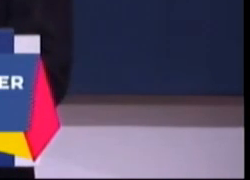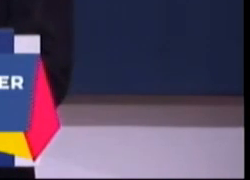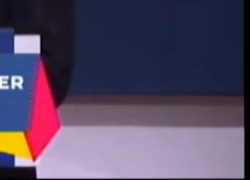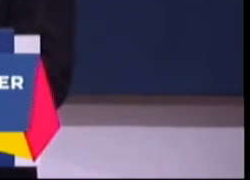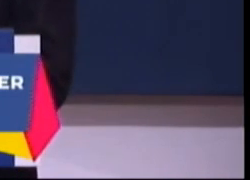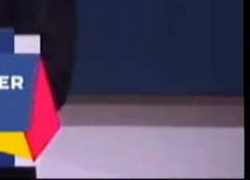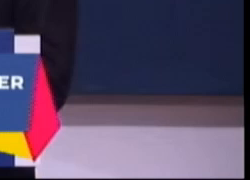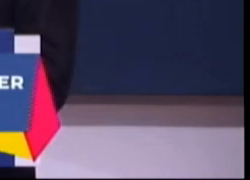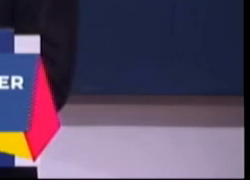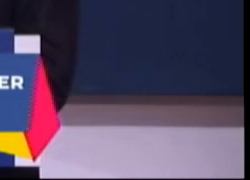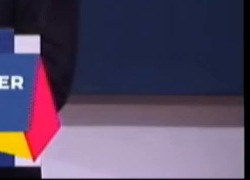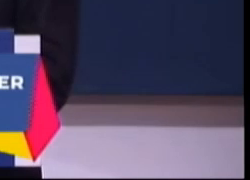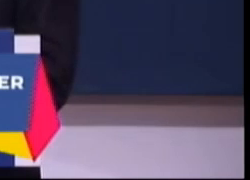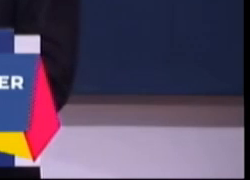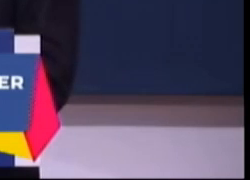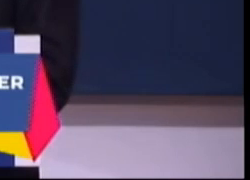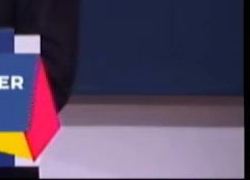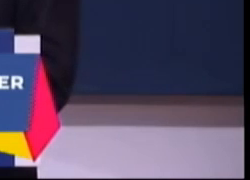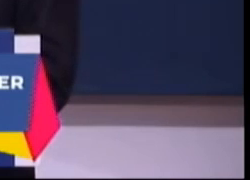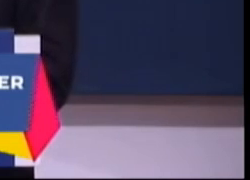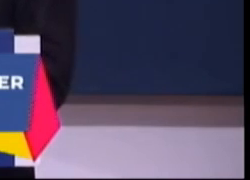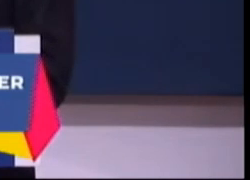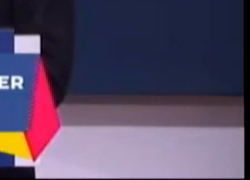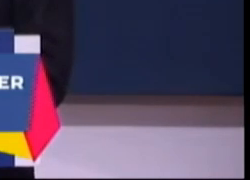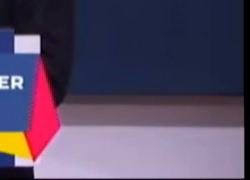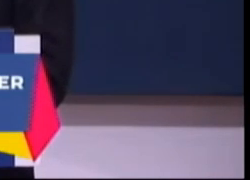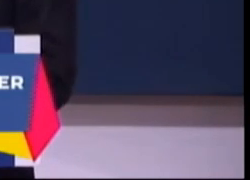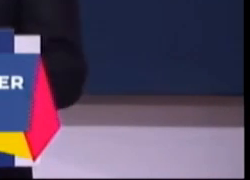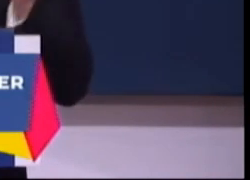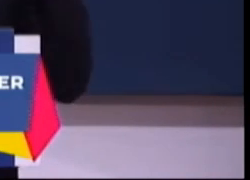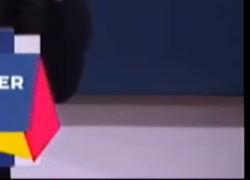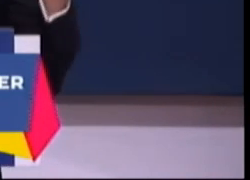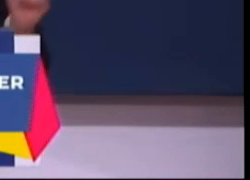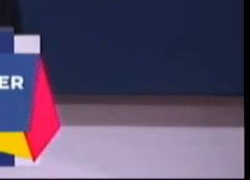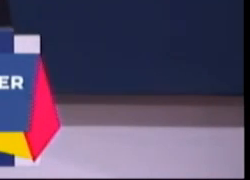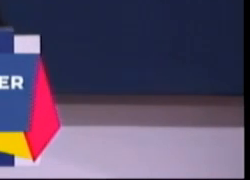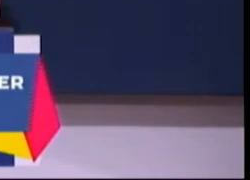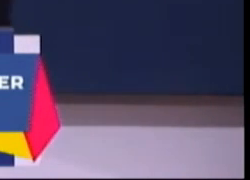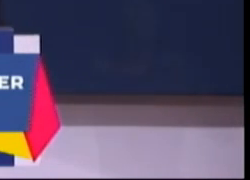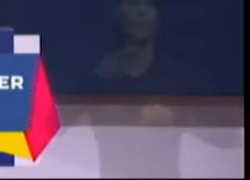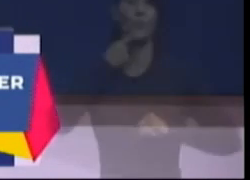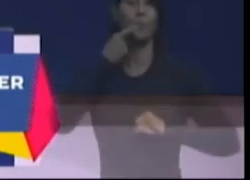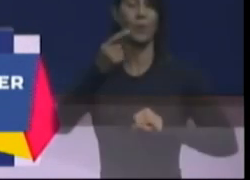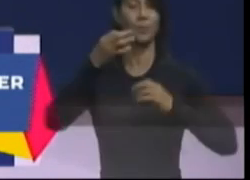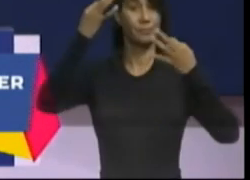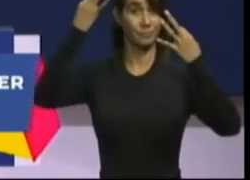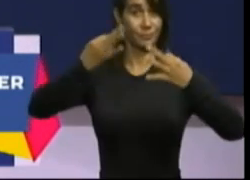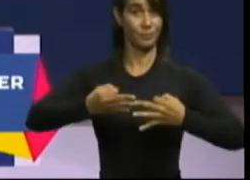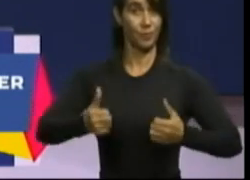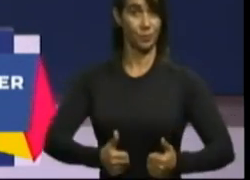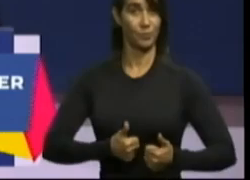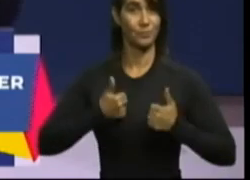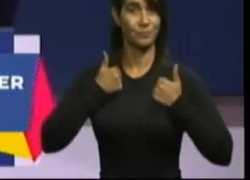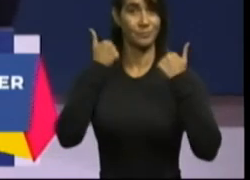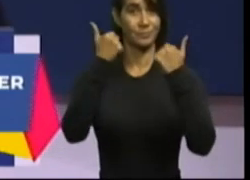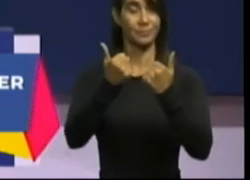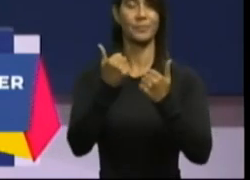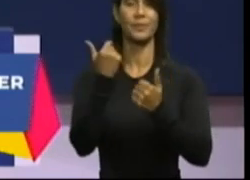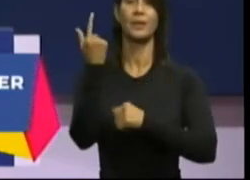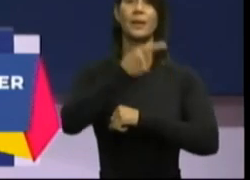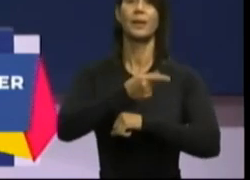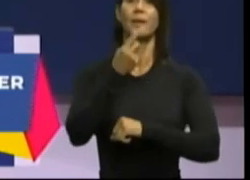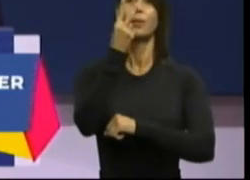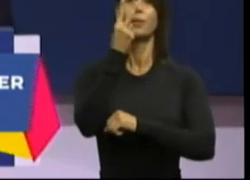contra la corrupción y el narcotráfico y la defensa de la democracia, puedo decir con seguridad y orgullo que en menos